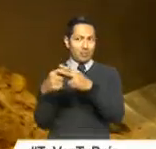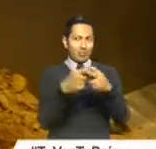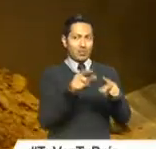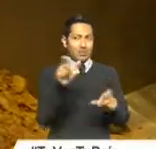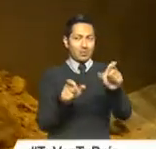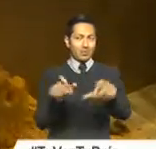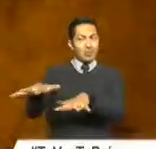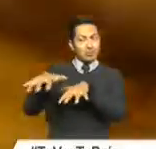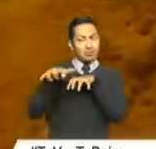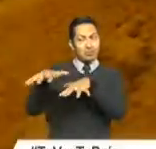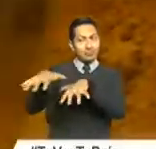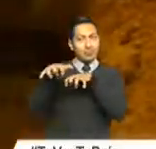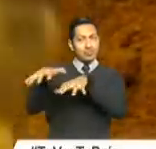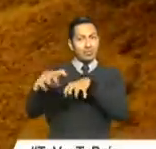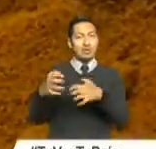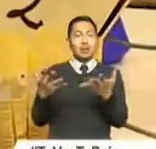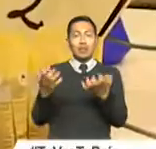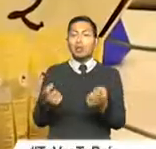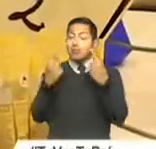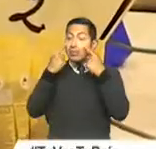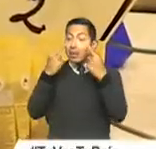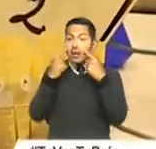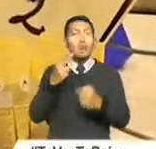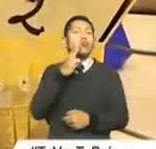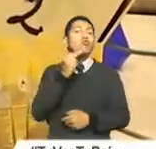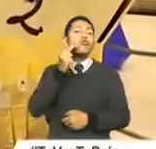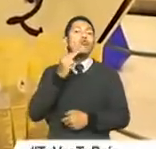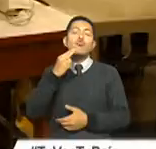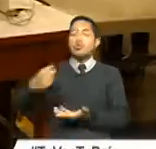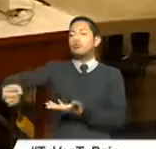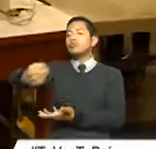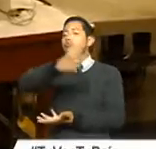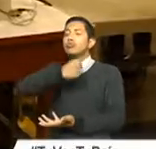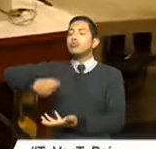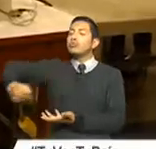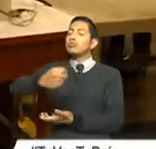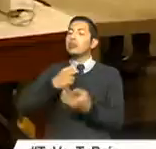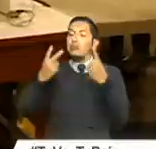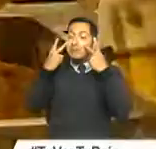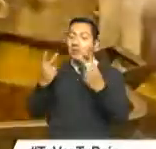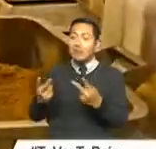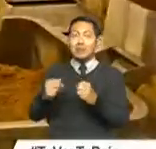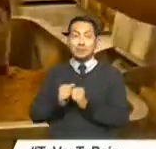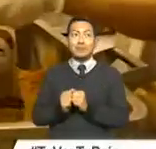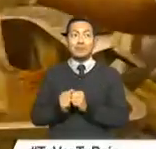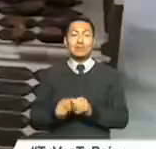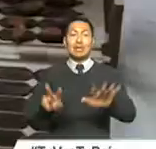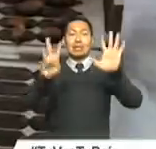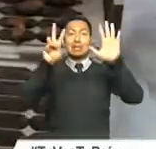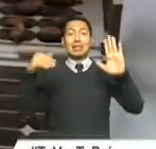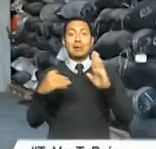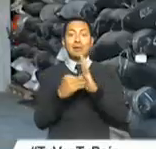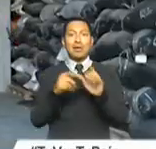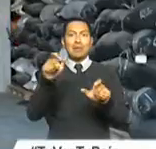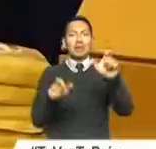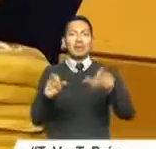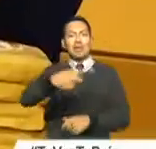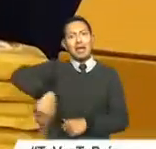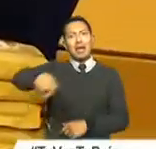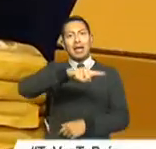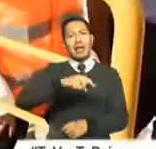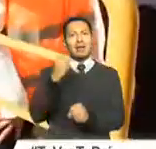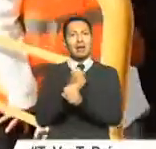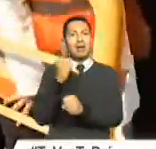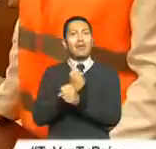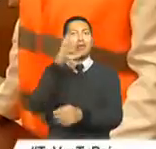sistema de procesamiento de panela granulada. La organización está constituida por más de 7.000 familias de pequeños productores de cacao, café y